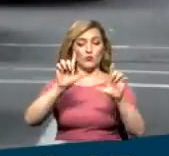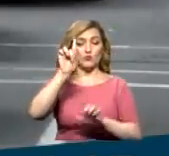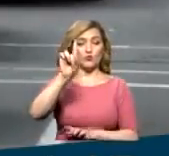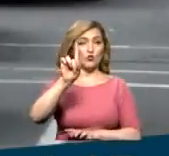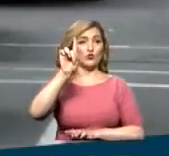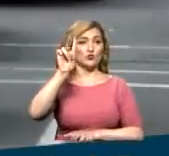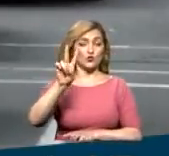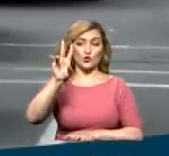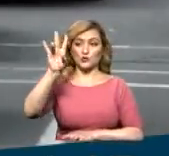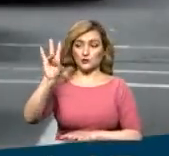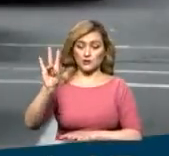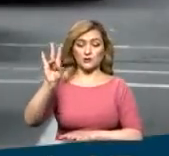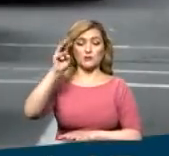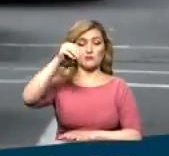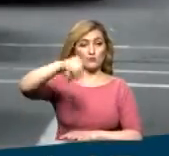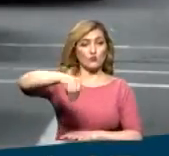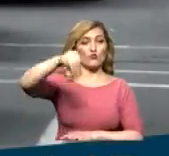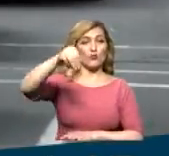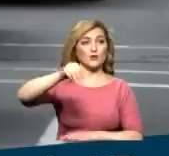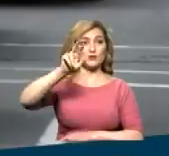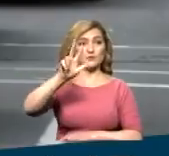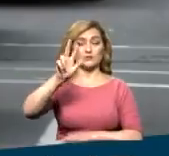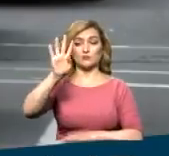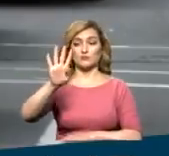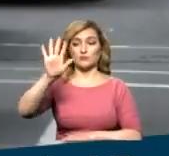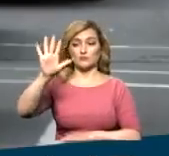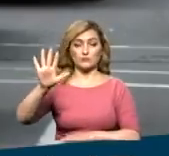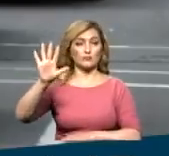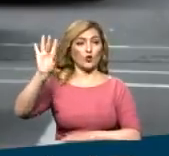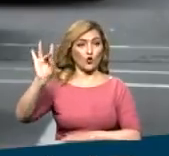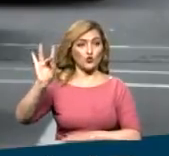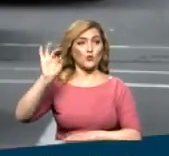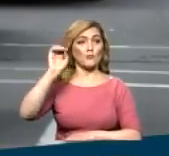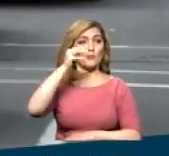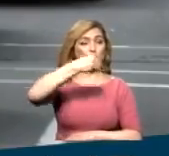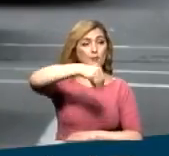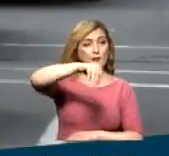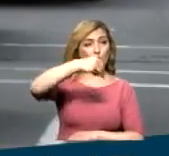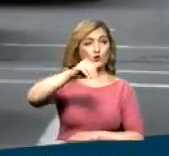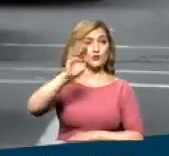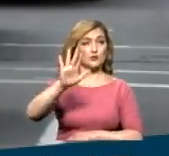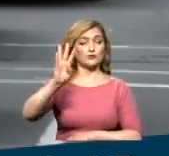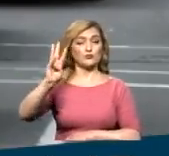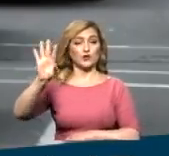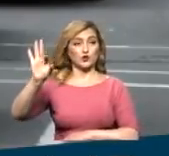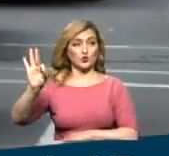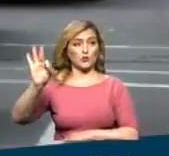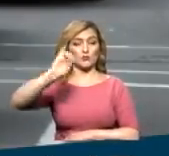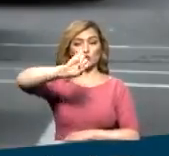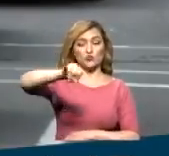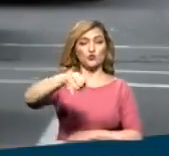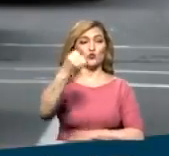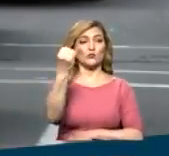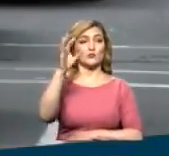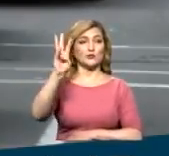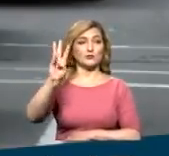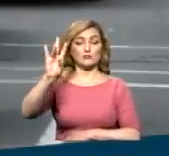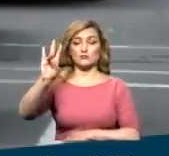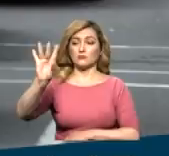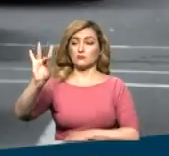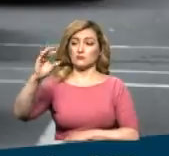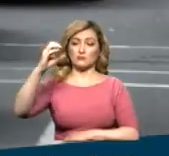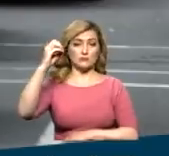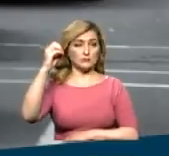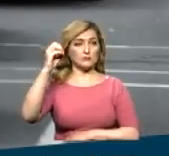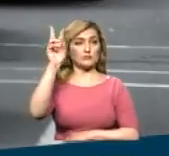1, 2 y 7. Los martes, 3, 4, 5 y 8. Miércoles, 5, 6 y 9. Jueves 6, 7, 8 y